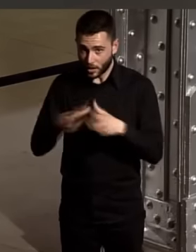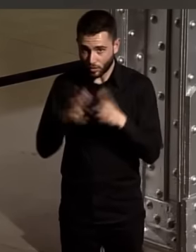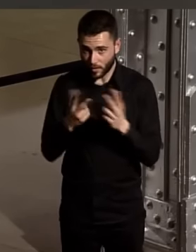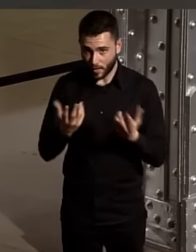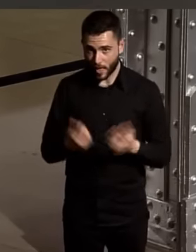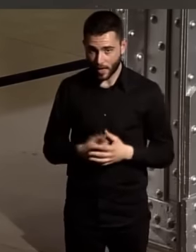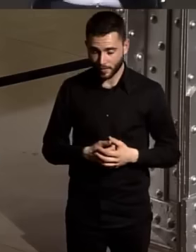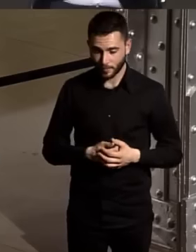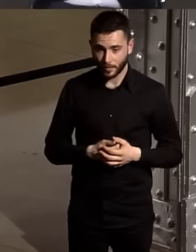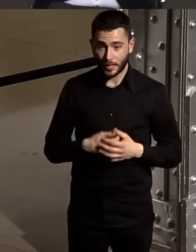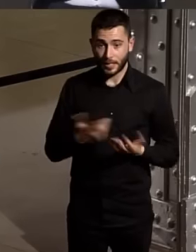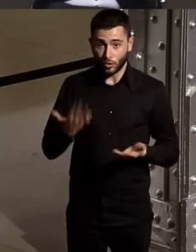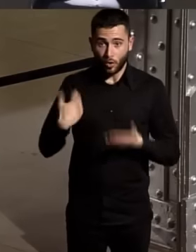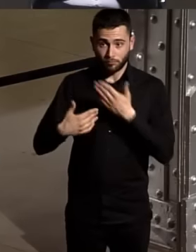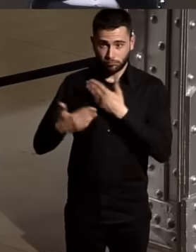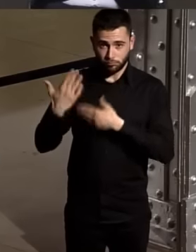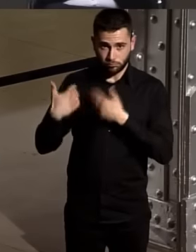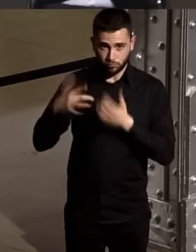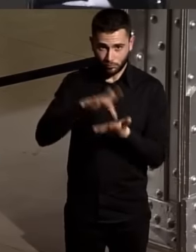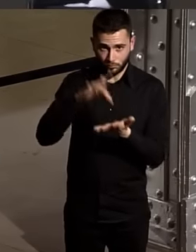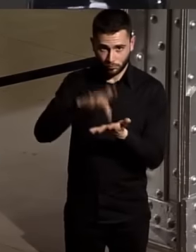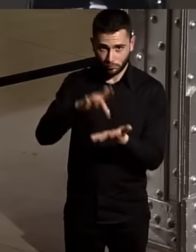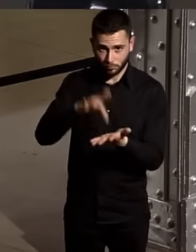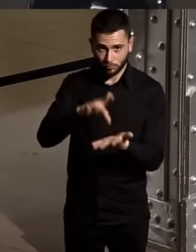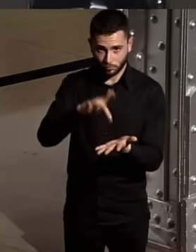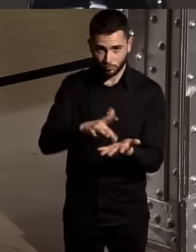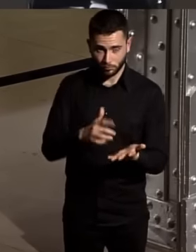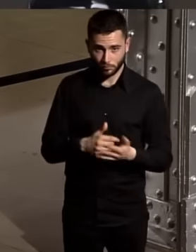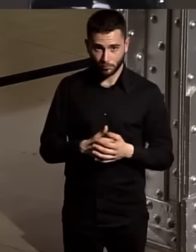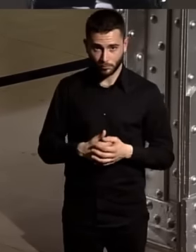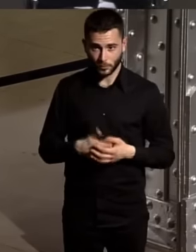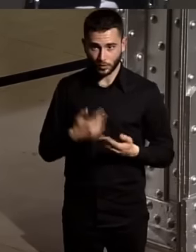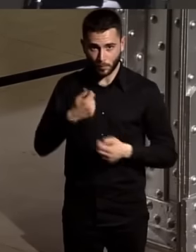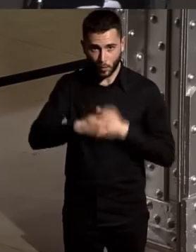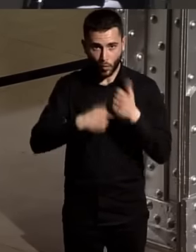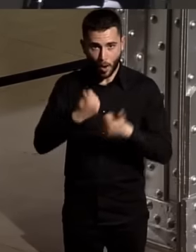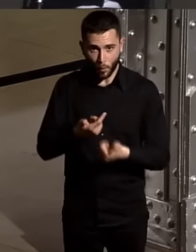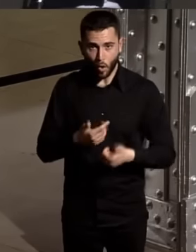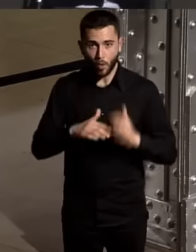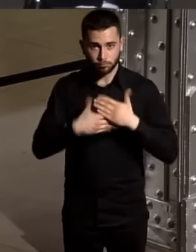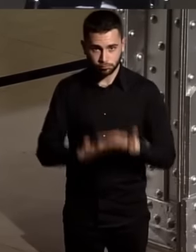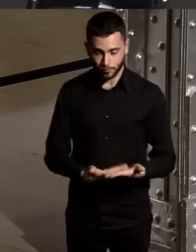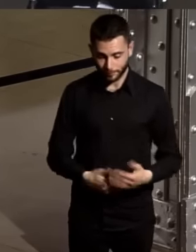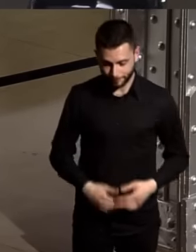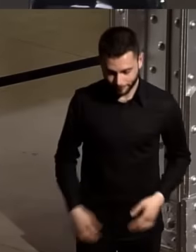no Y eso no está pasando así que sí que está fallando ese primer eslabón